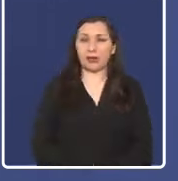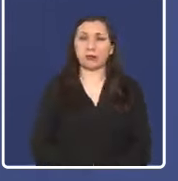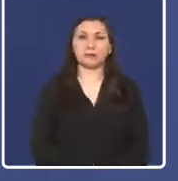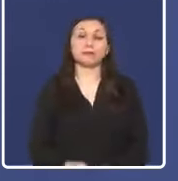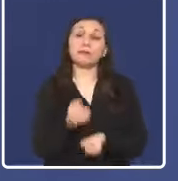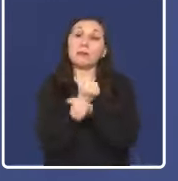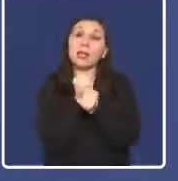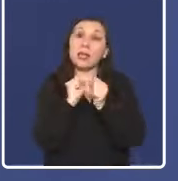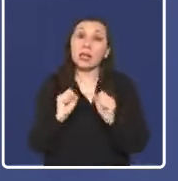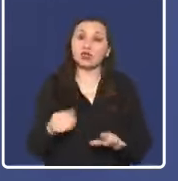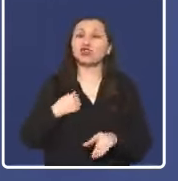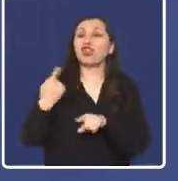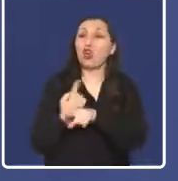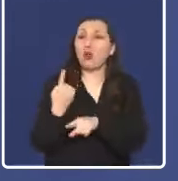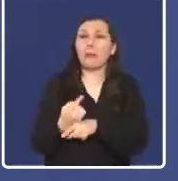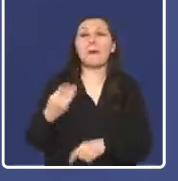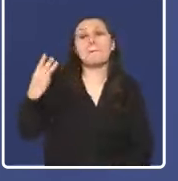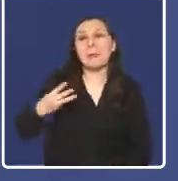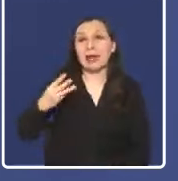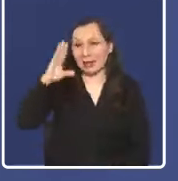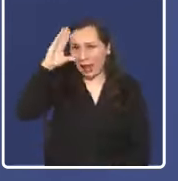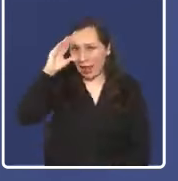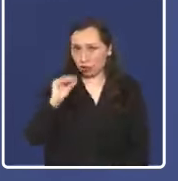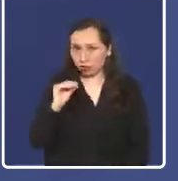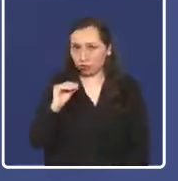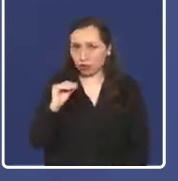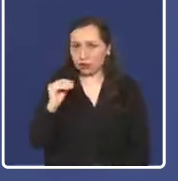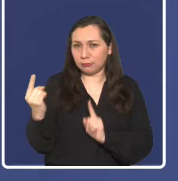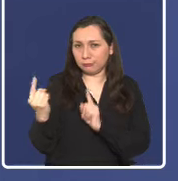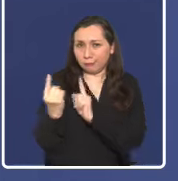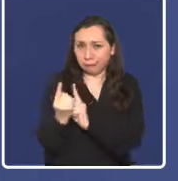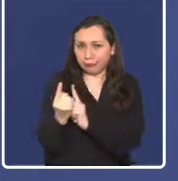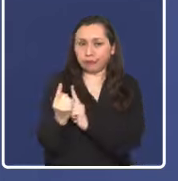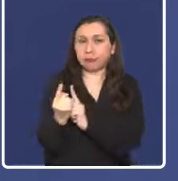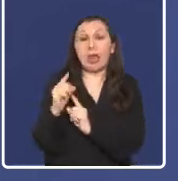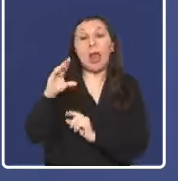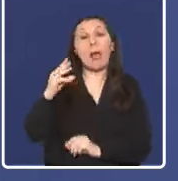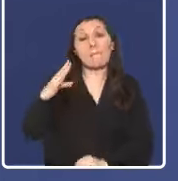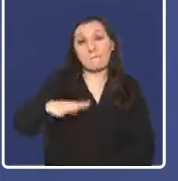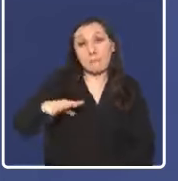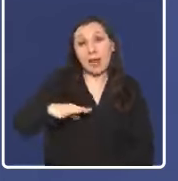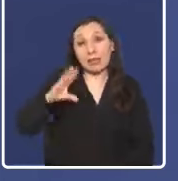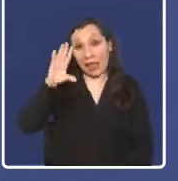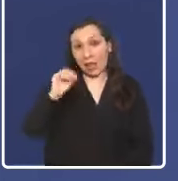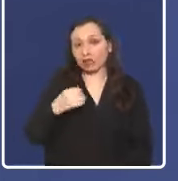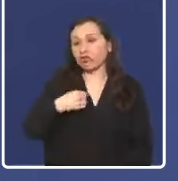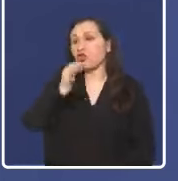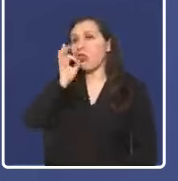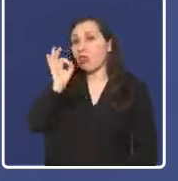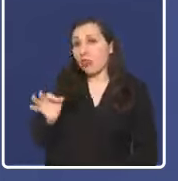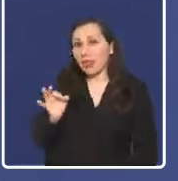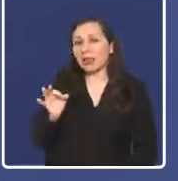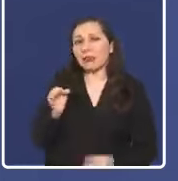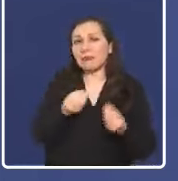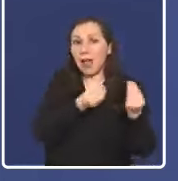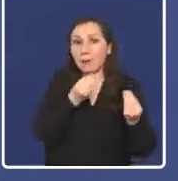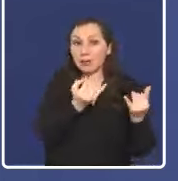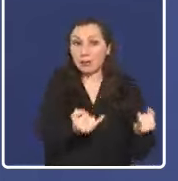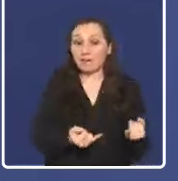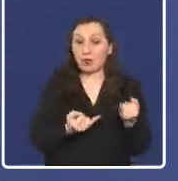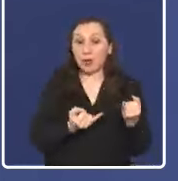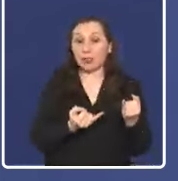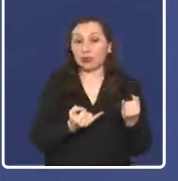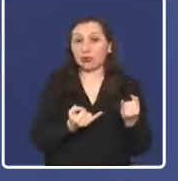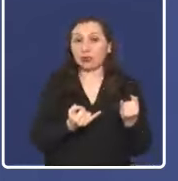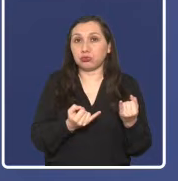Esta renuncia, yo conversé con él el martes en la noche. El martes en la noche yo le dije que en función de los